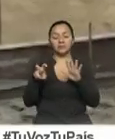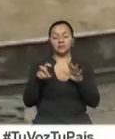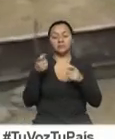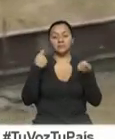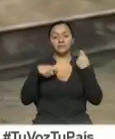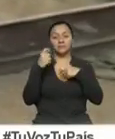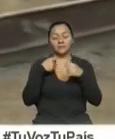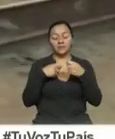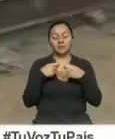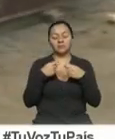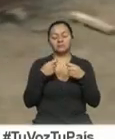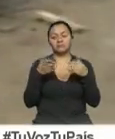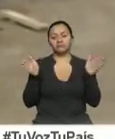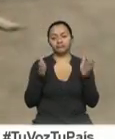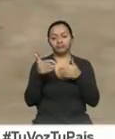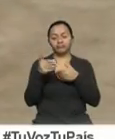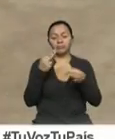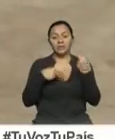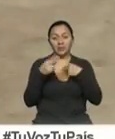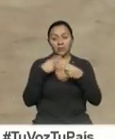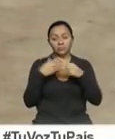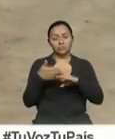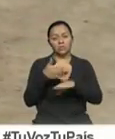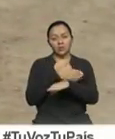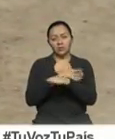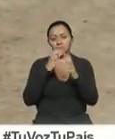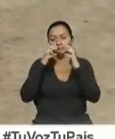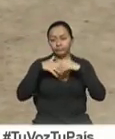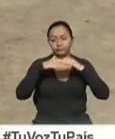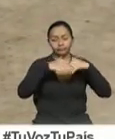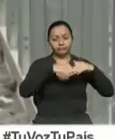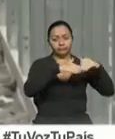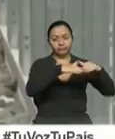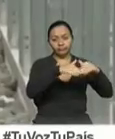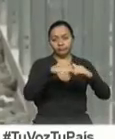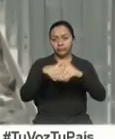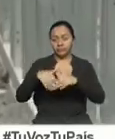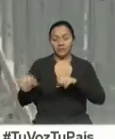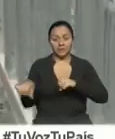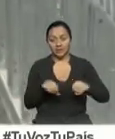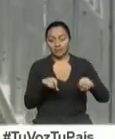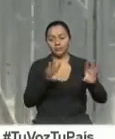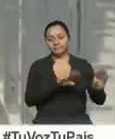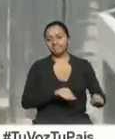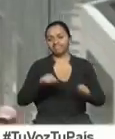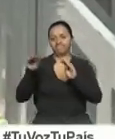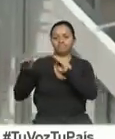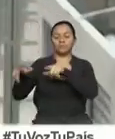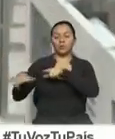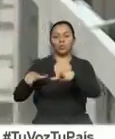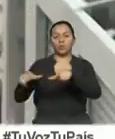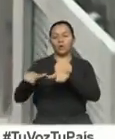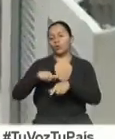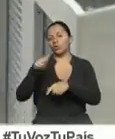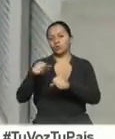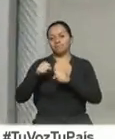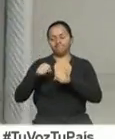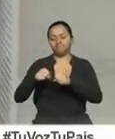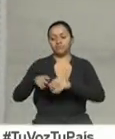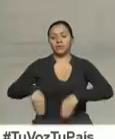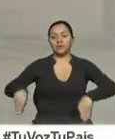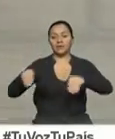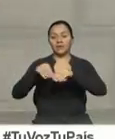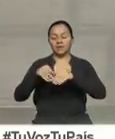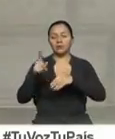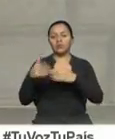Manta que perdieron sus locales en el terremoto del pasado 16 de abril serán reubicados en locales sismoresistentes. El proyecto Nuevo